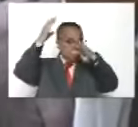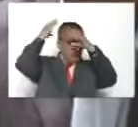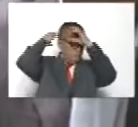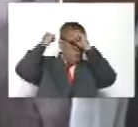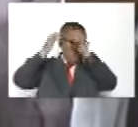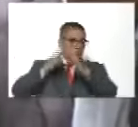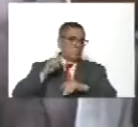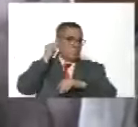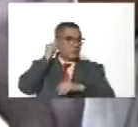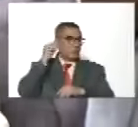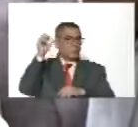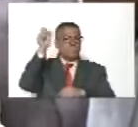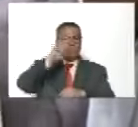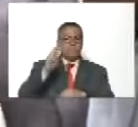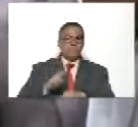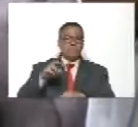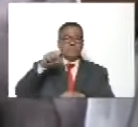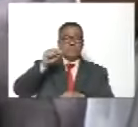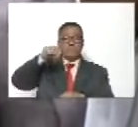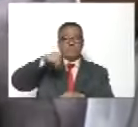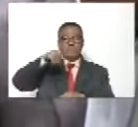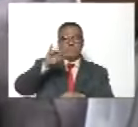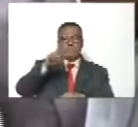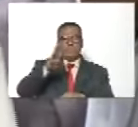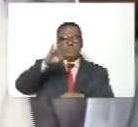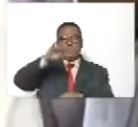embajadora para la República de Namibia,